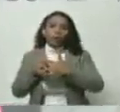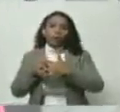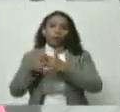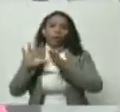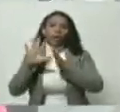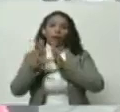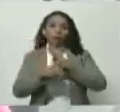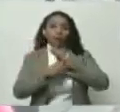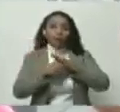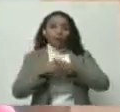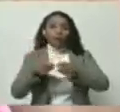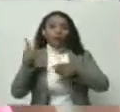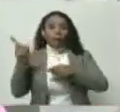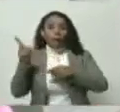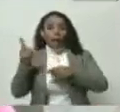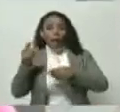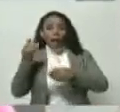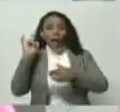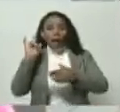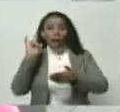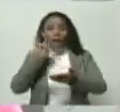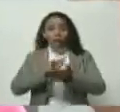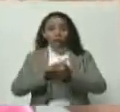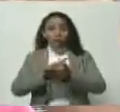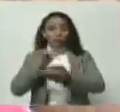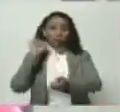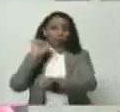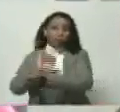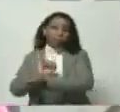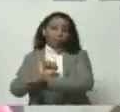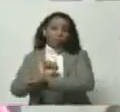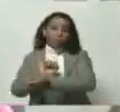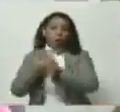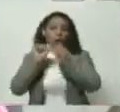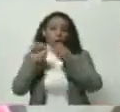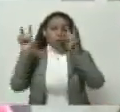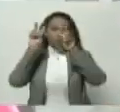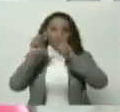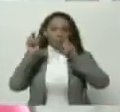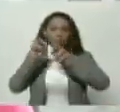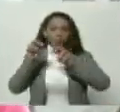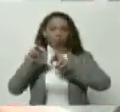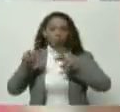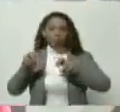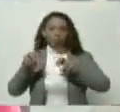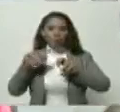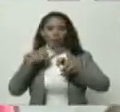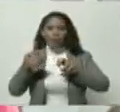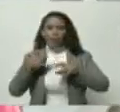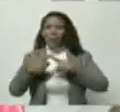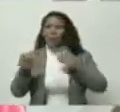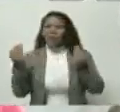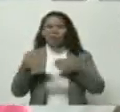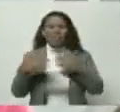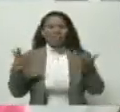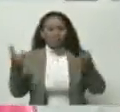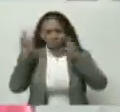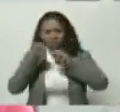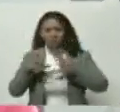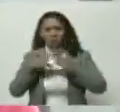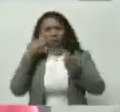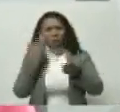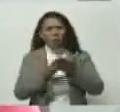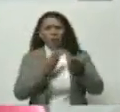de Estrasburgo. Y entre esas solicitudes está seguir investigando a la tripulación, y decían, pero ¿qué más nos van a investigar si todas las